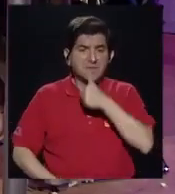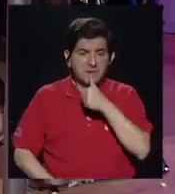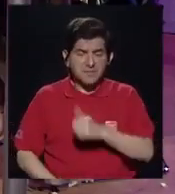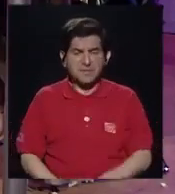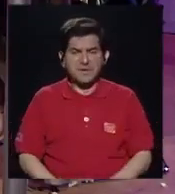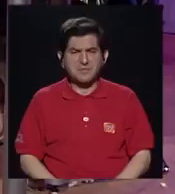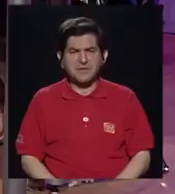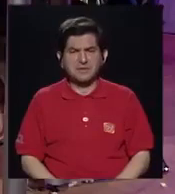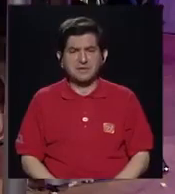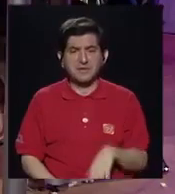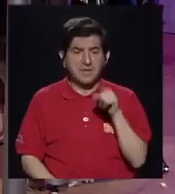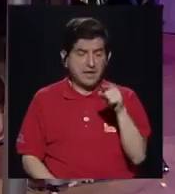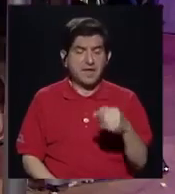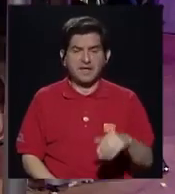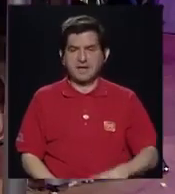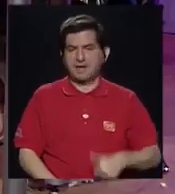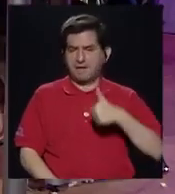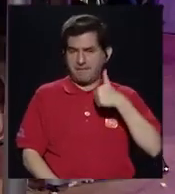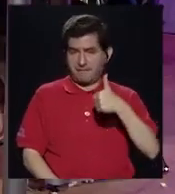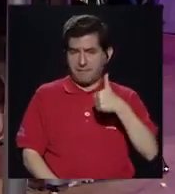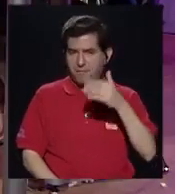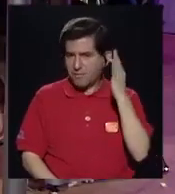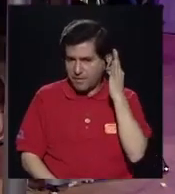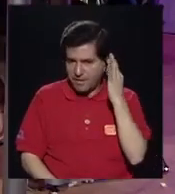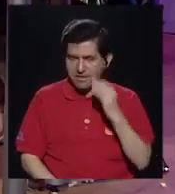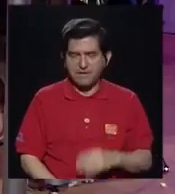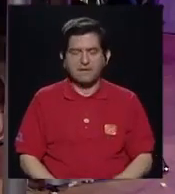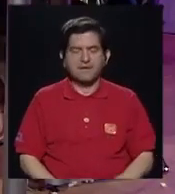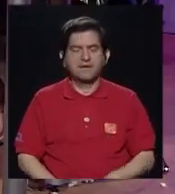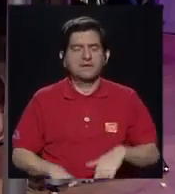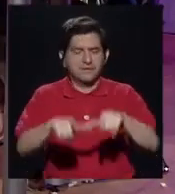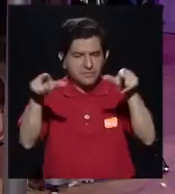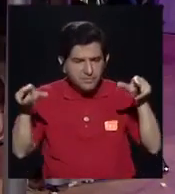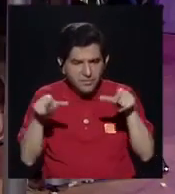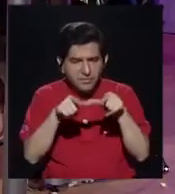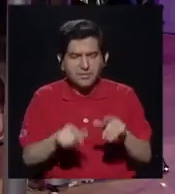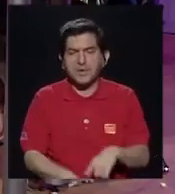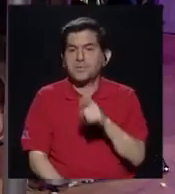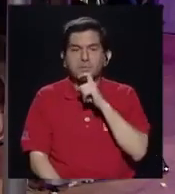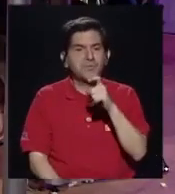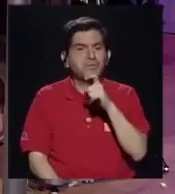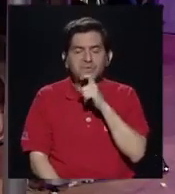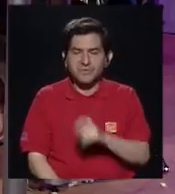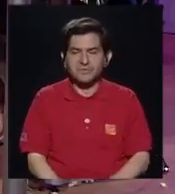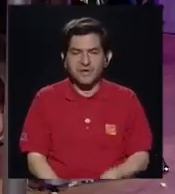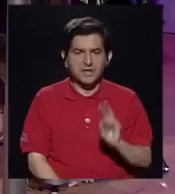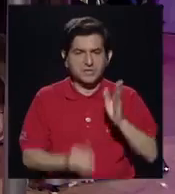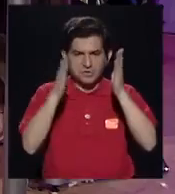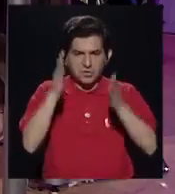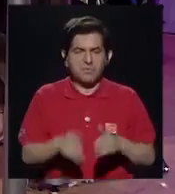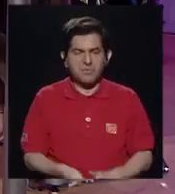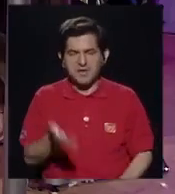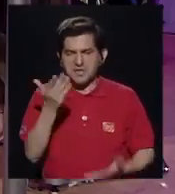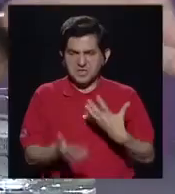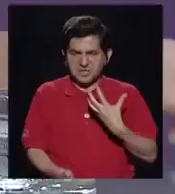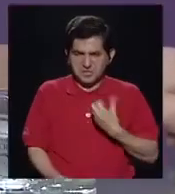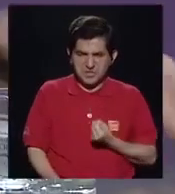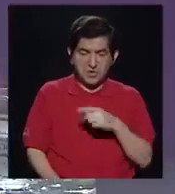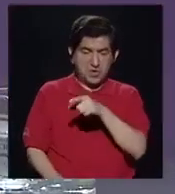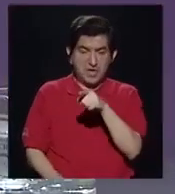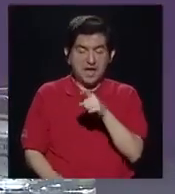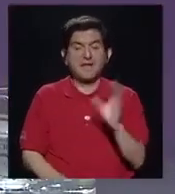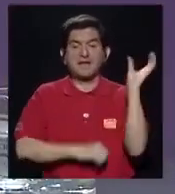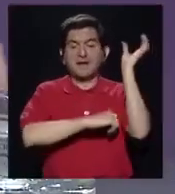a medida que esa mujer va ganando posiciones es muy difícil que su compañero no se resienta y no la